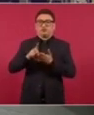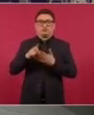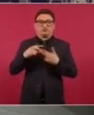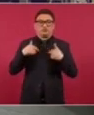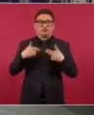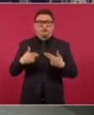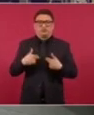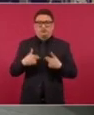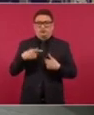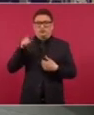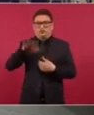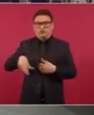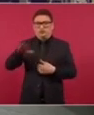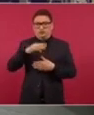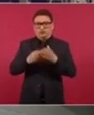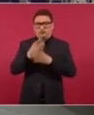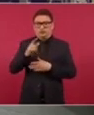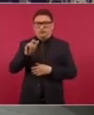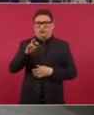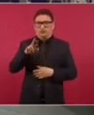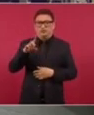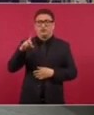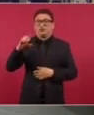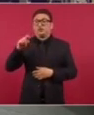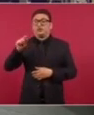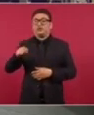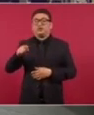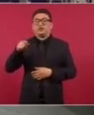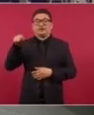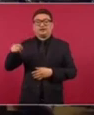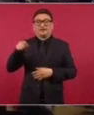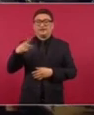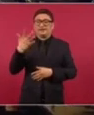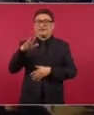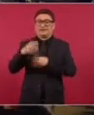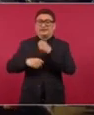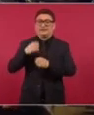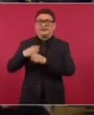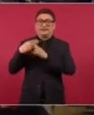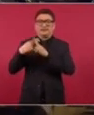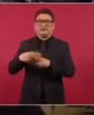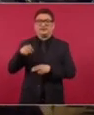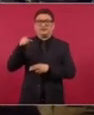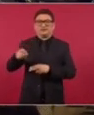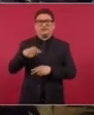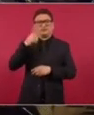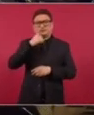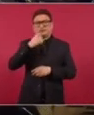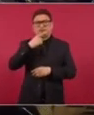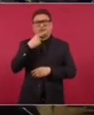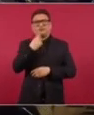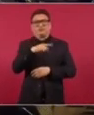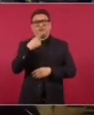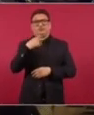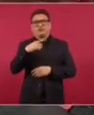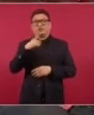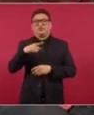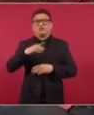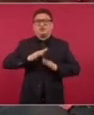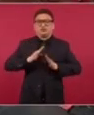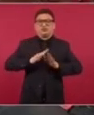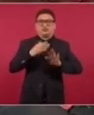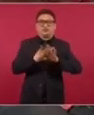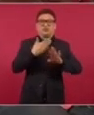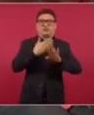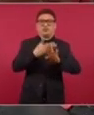de Nuevo Laredo. Este sujeto, presidente, lleva más de 10 años desacreditando, calumniando a las Fuerzas Armadas